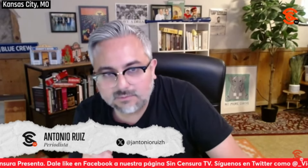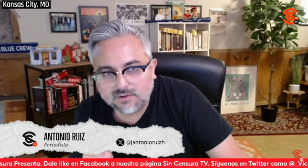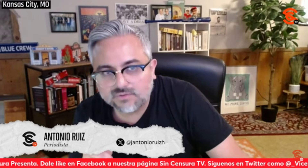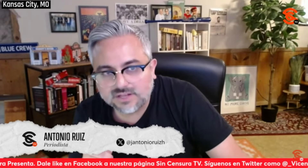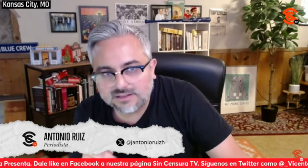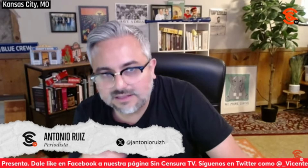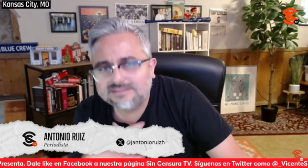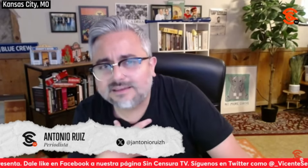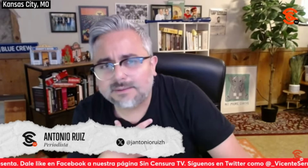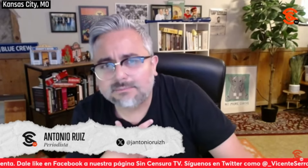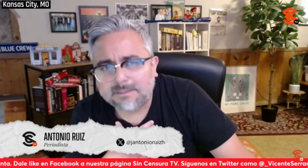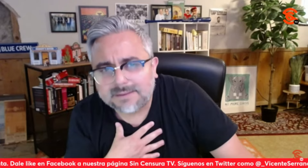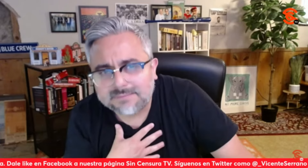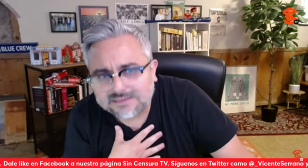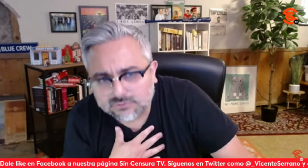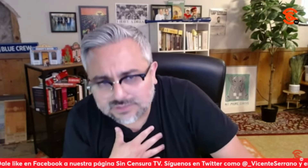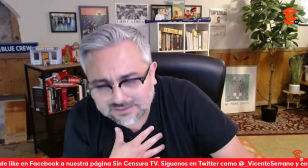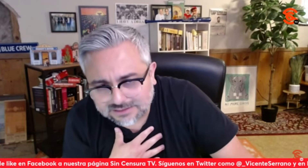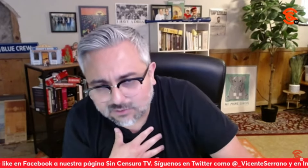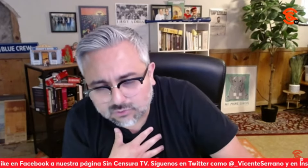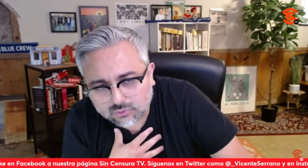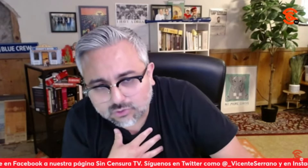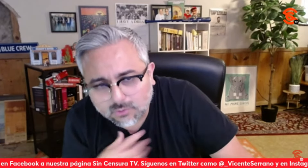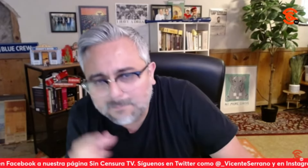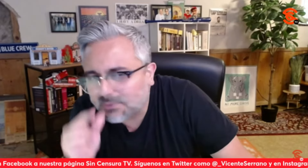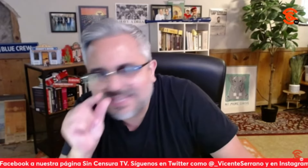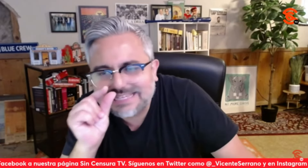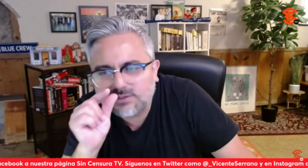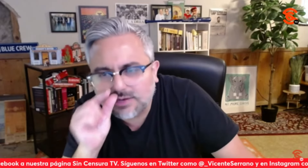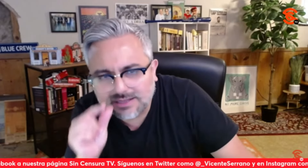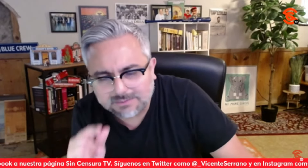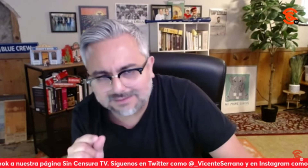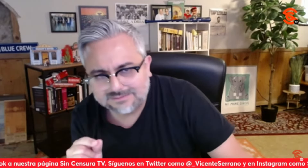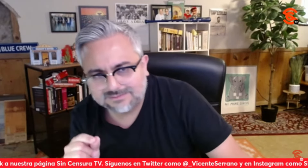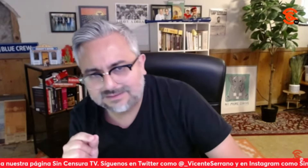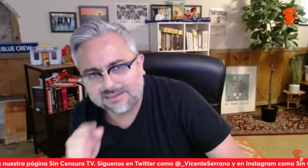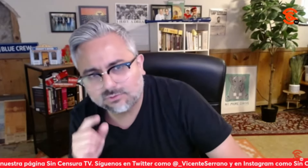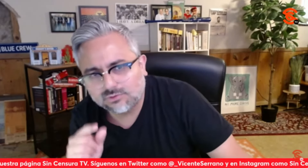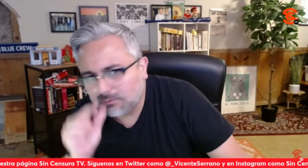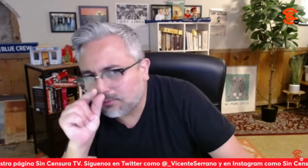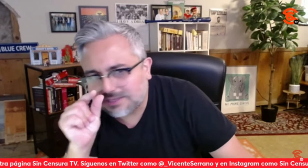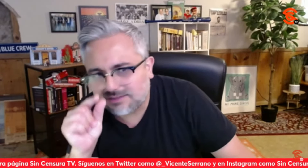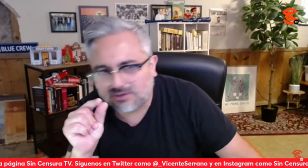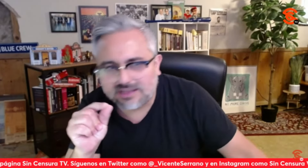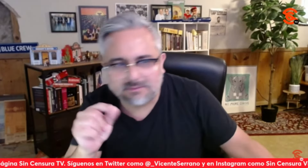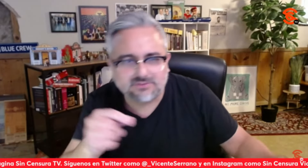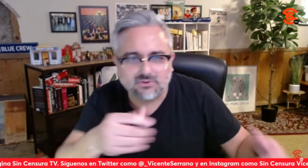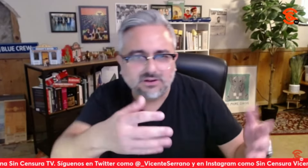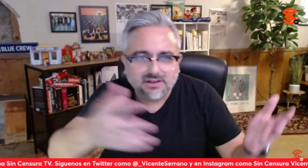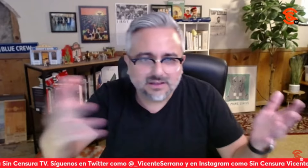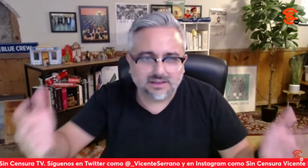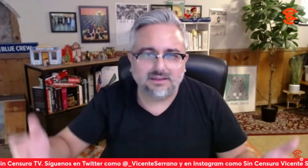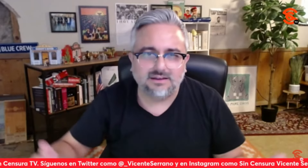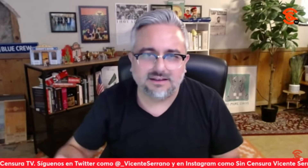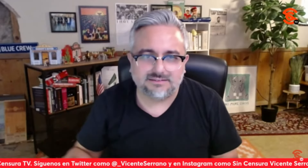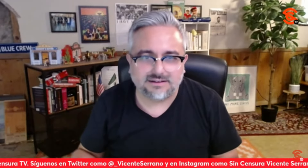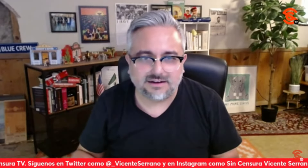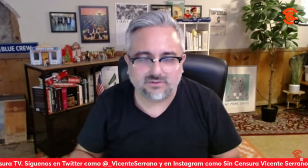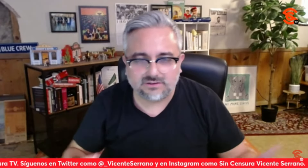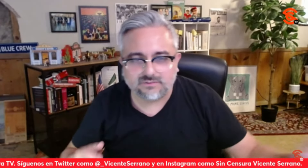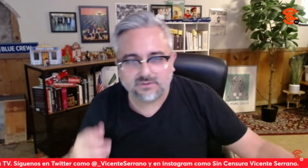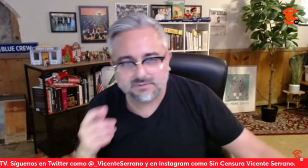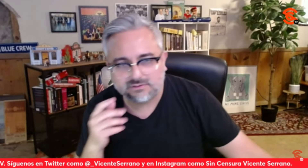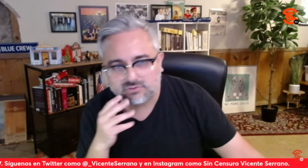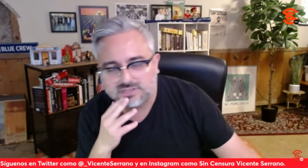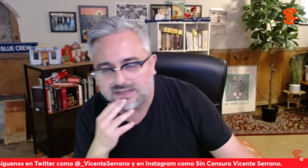esta nueva contradicción, antes de que me permita usted que lo torture un poquitito nada más, que la torture un poquitito nada más con las